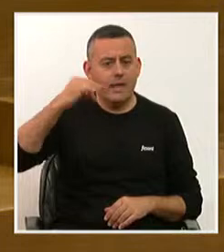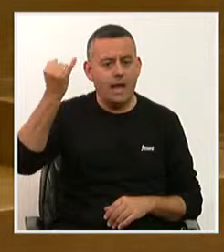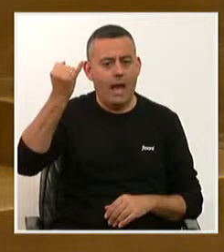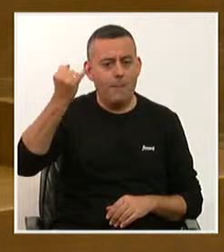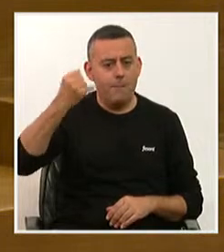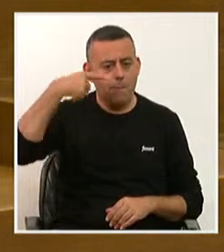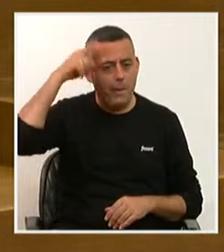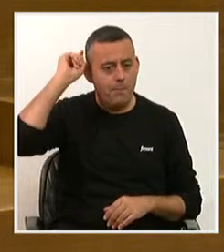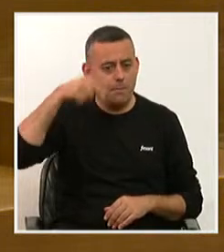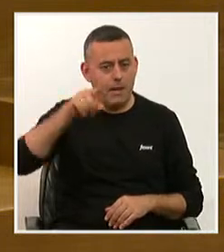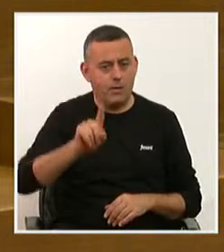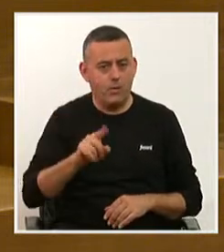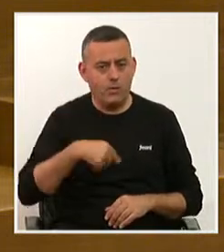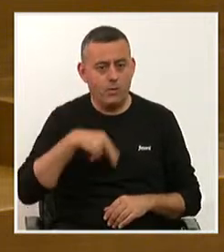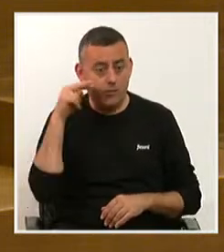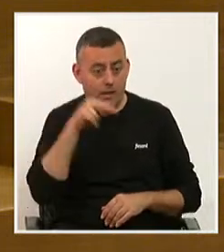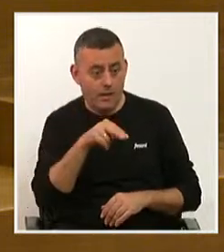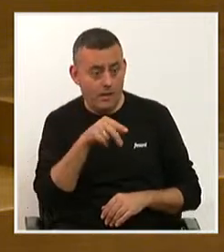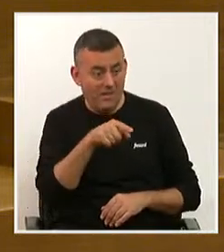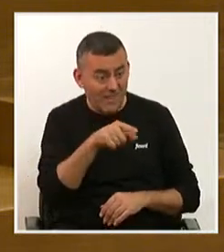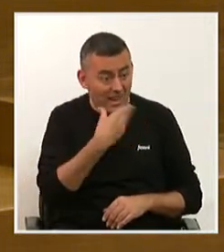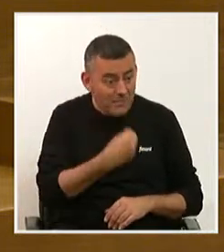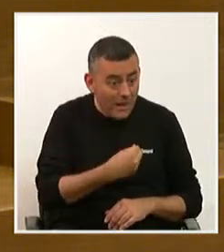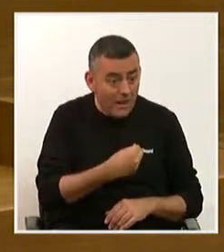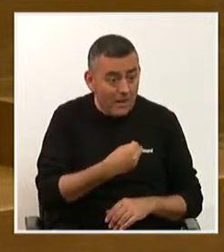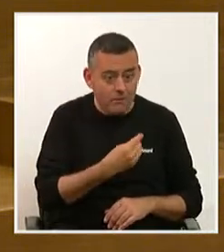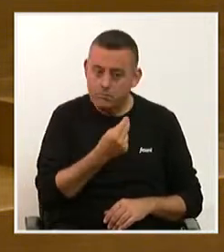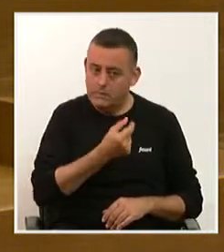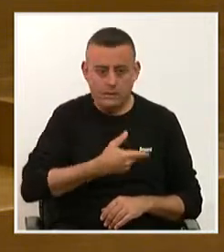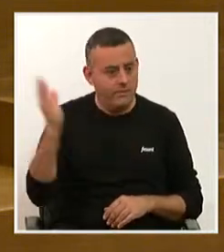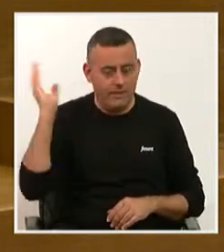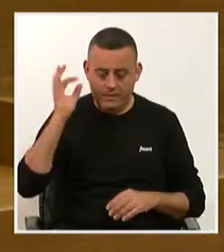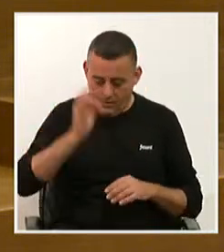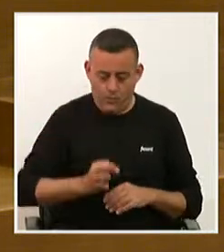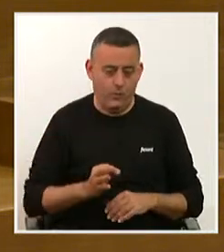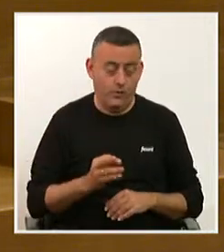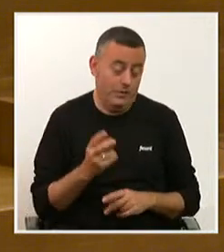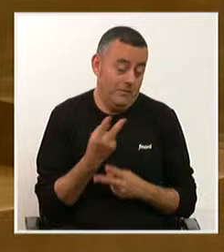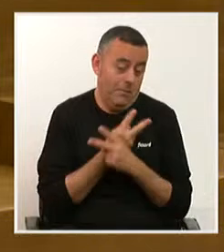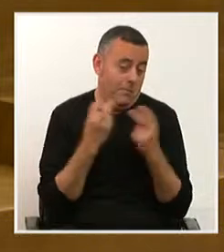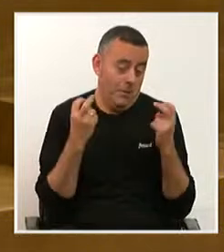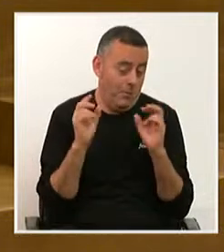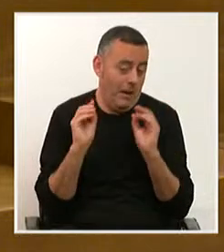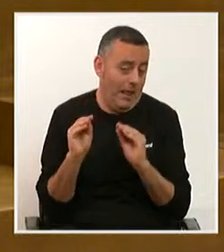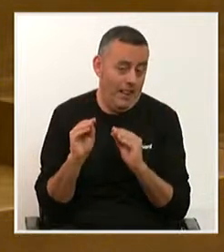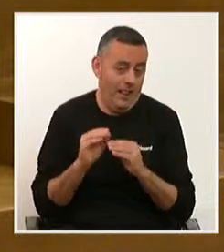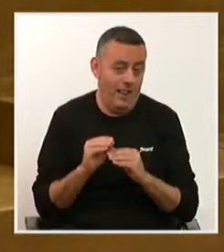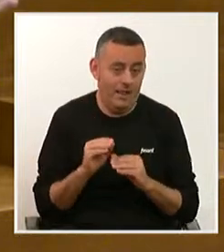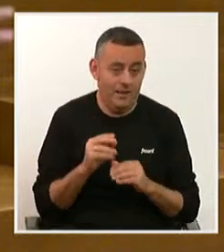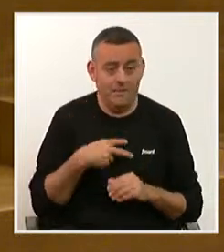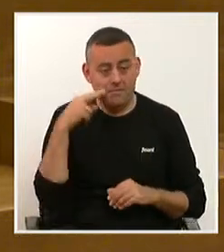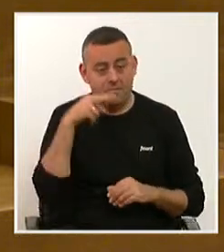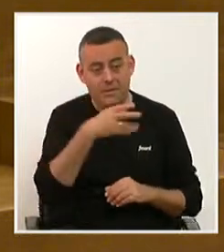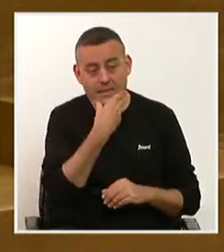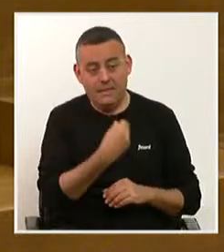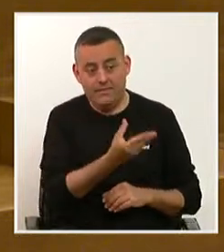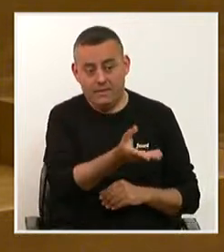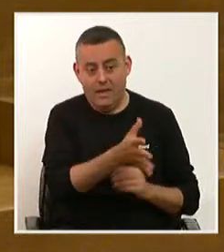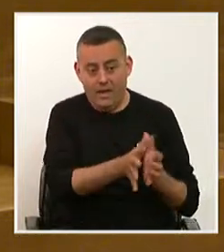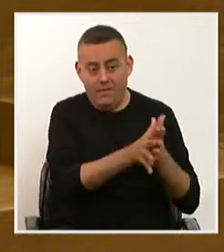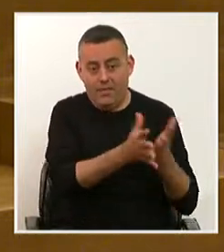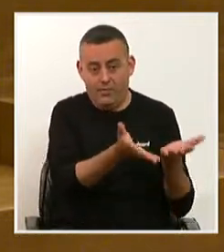al reyed que mal que empreses bueno que coment pero